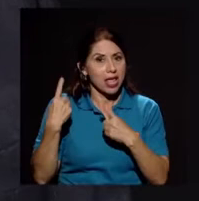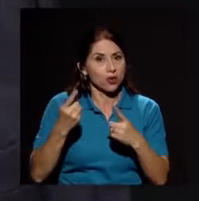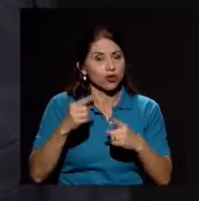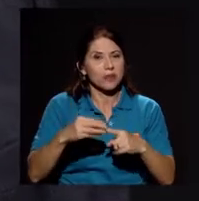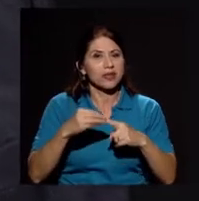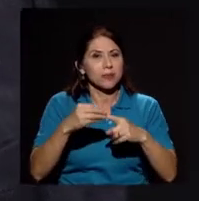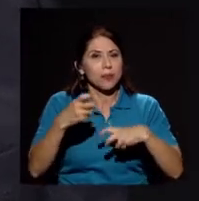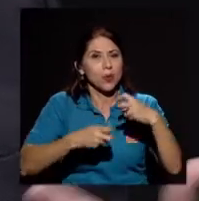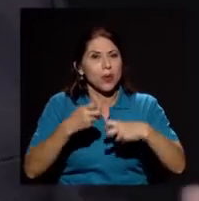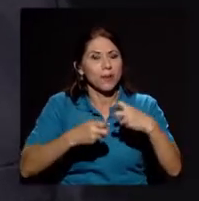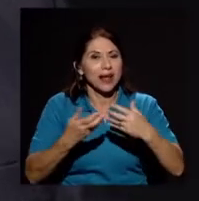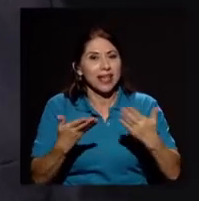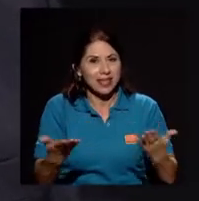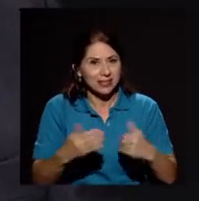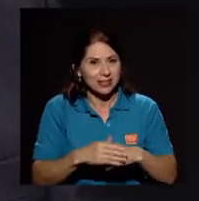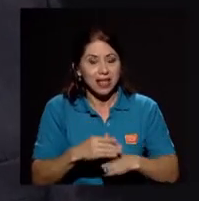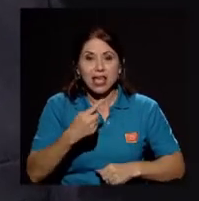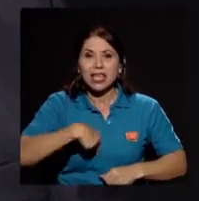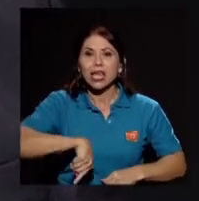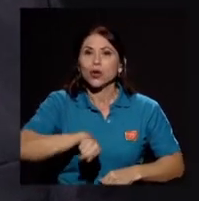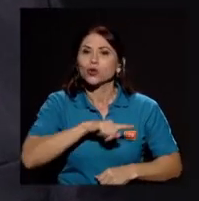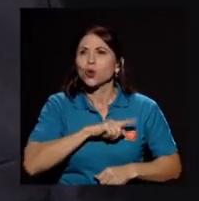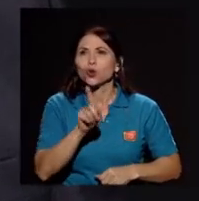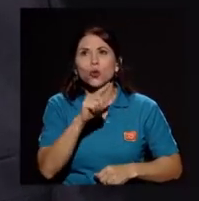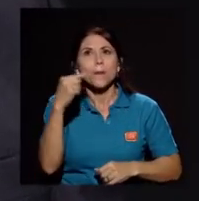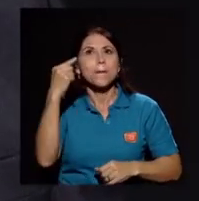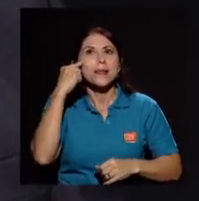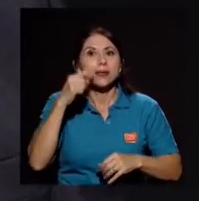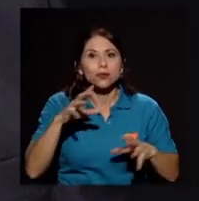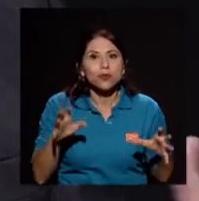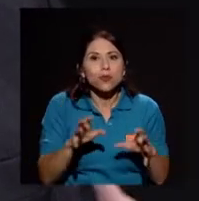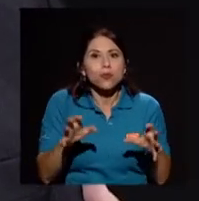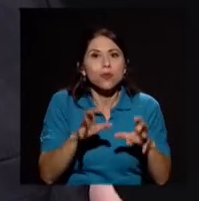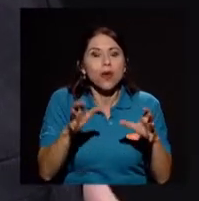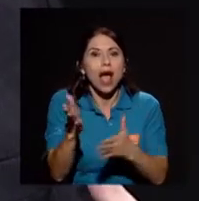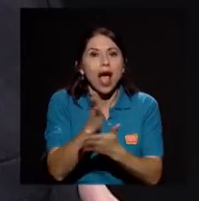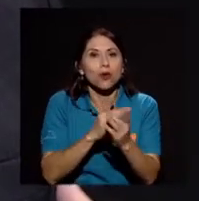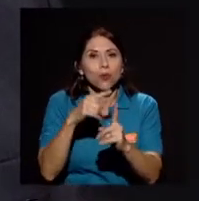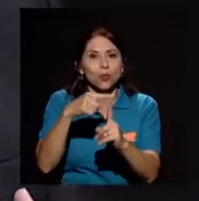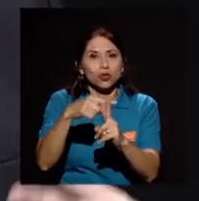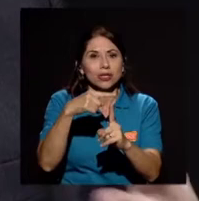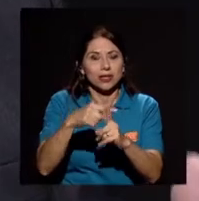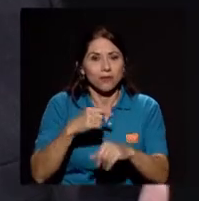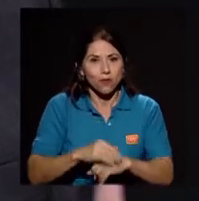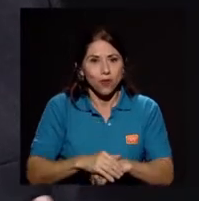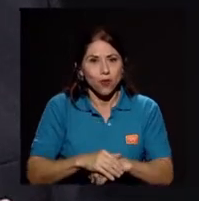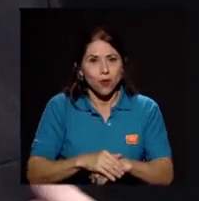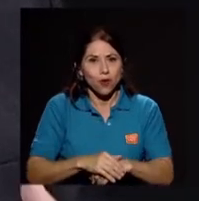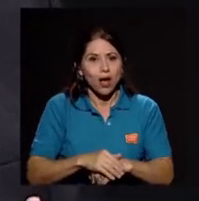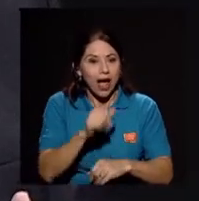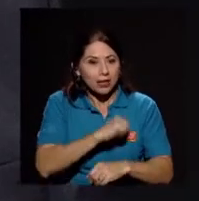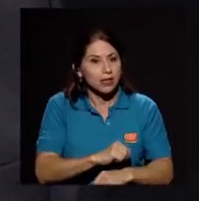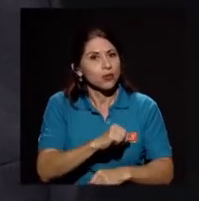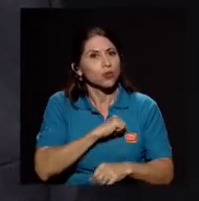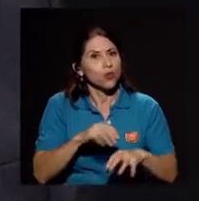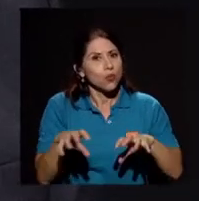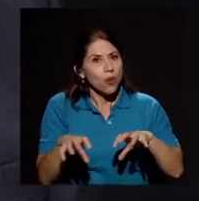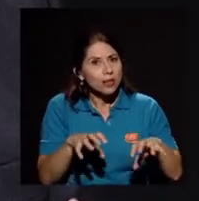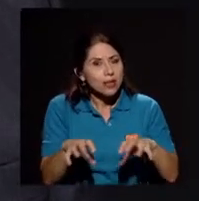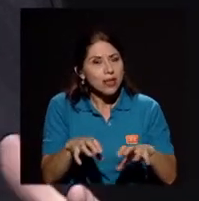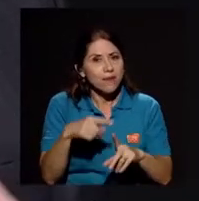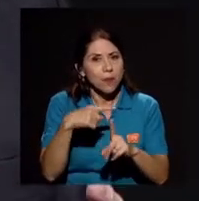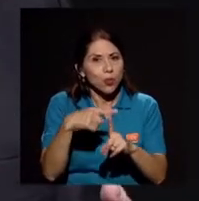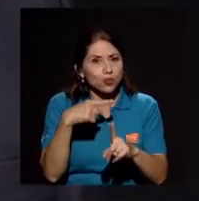en lugar de movernos el construir algo positivo es decir hacer una una actitud proactiva positiva digamos de